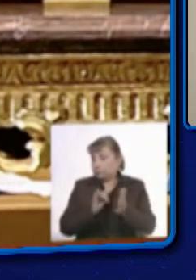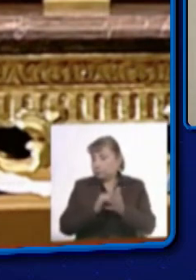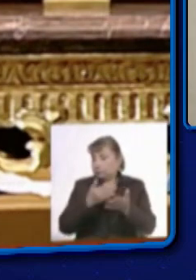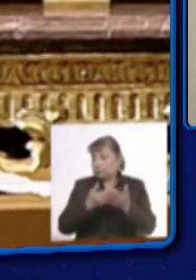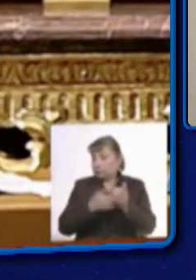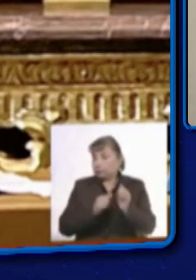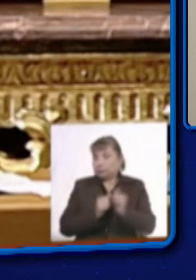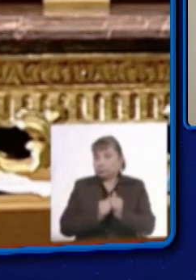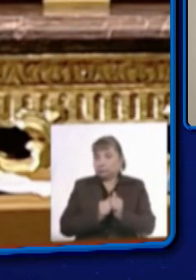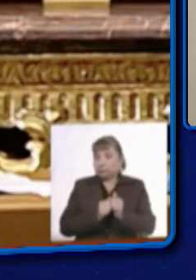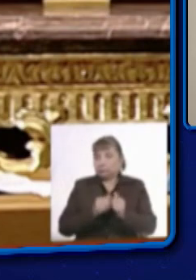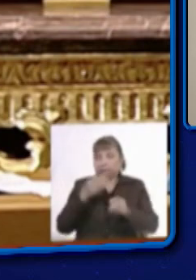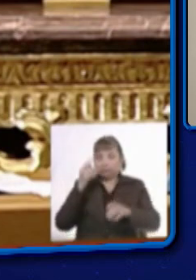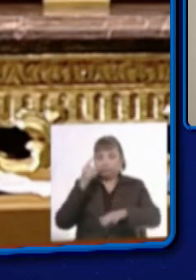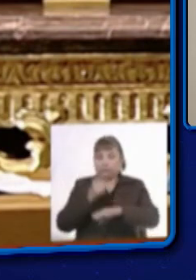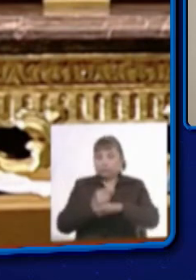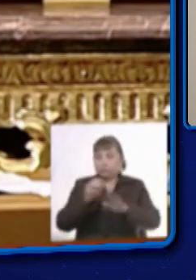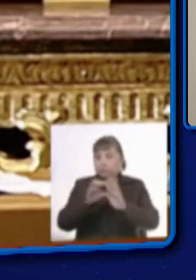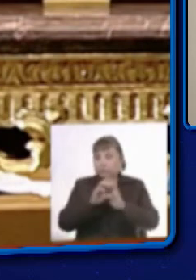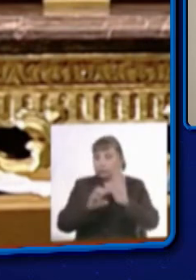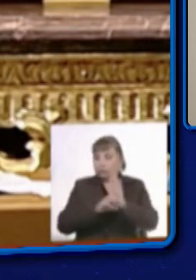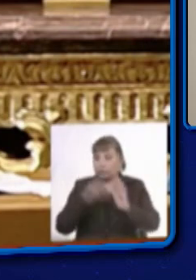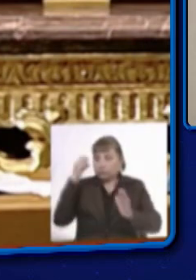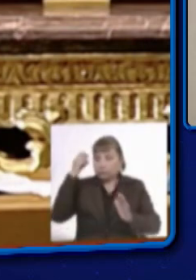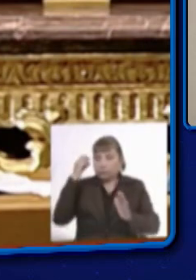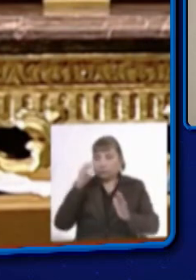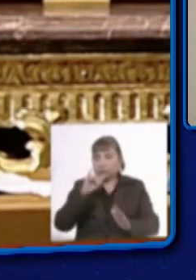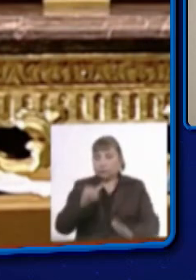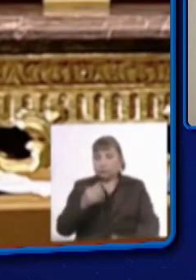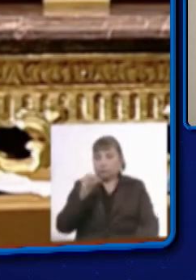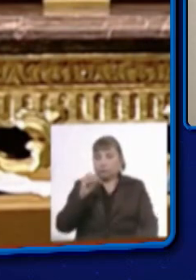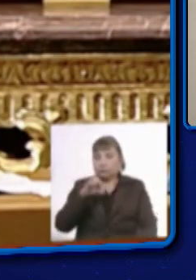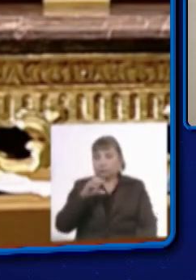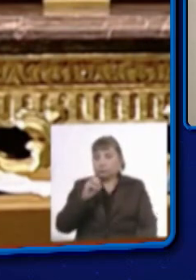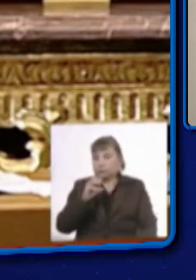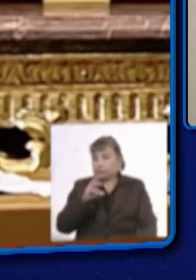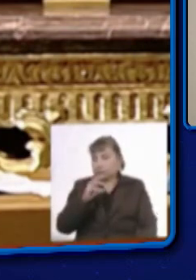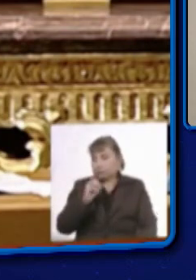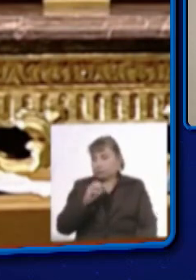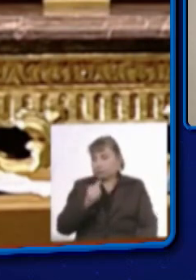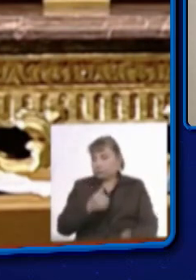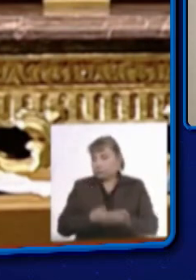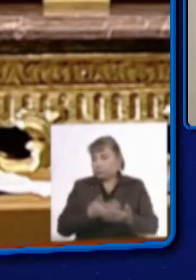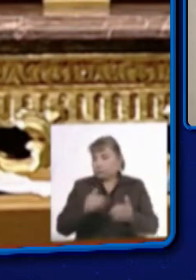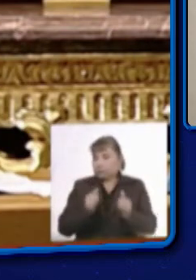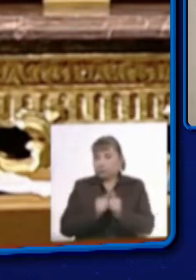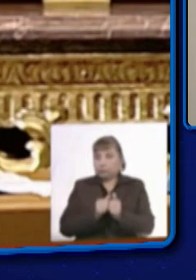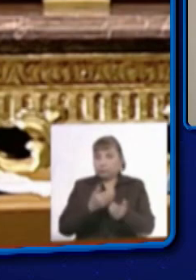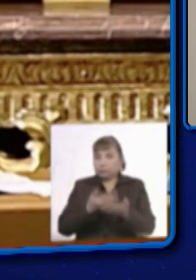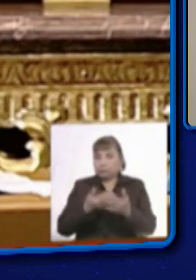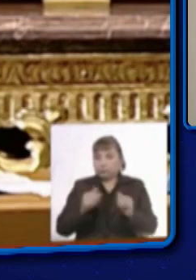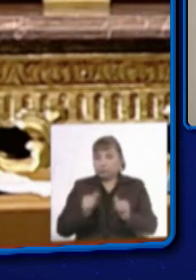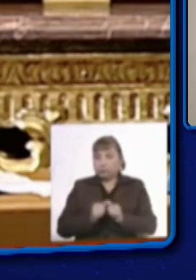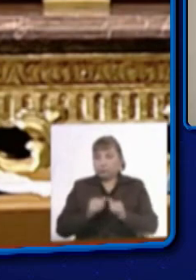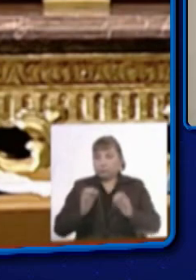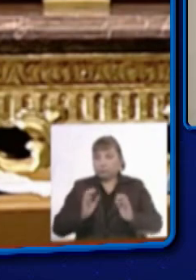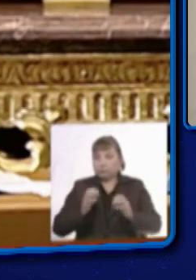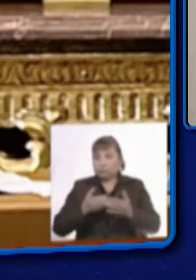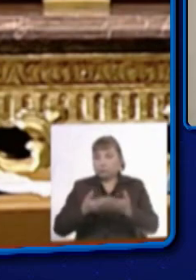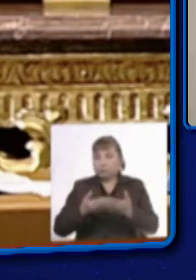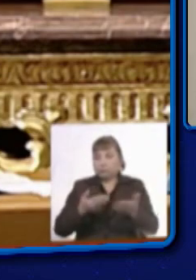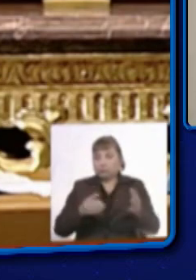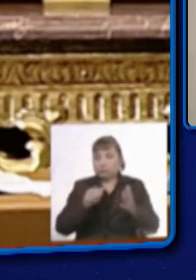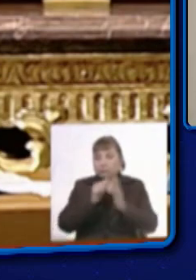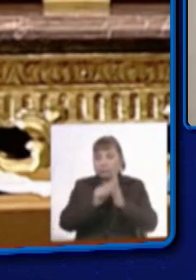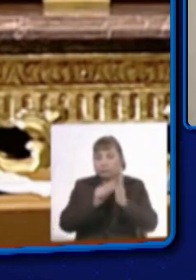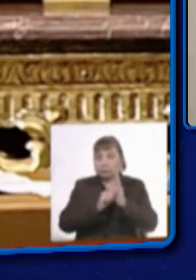se somete a votación la vacancia y si se alcanzan los ochenta y siete votos que se requieren de